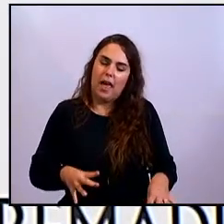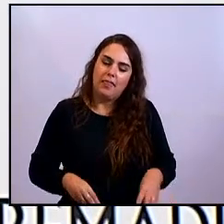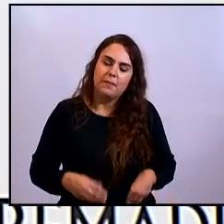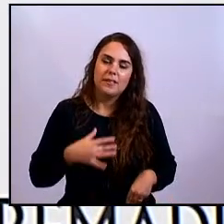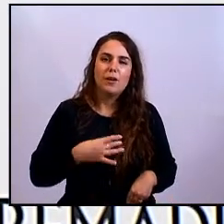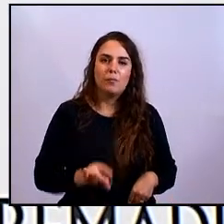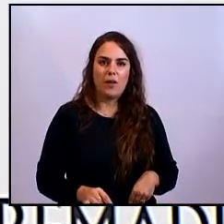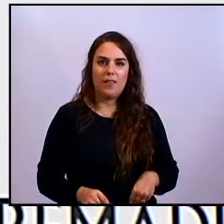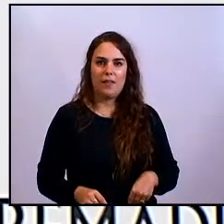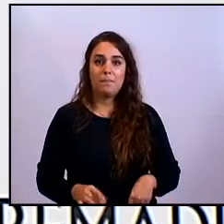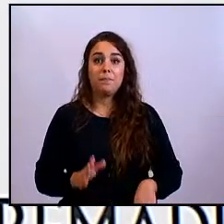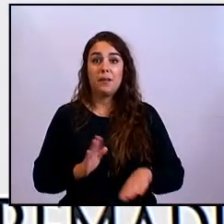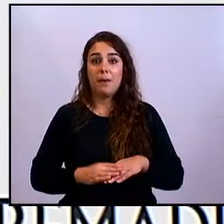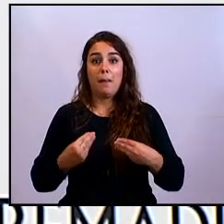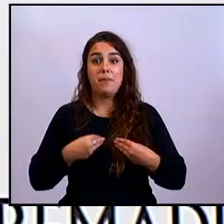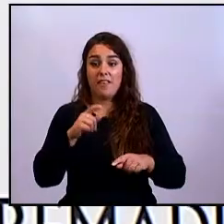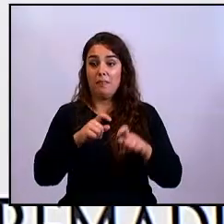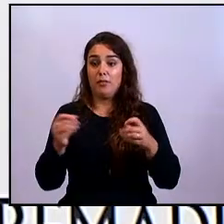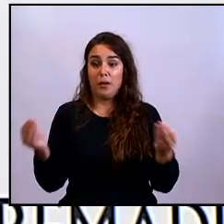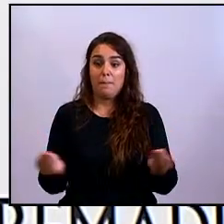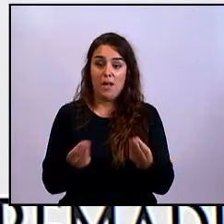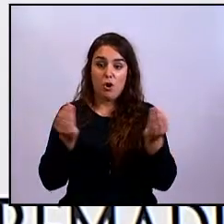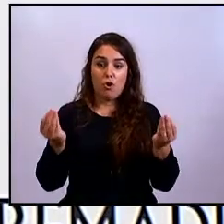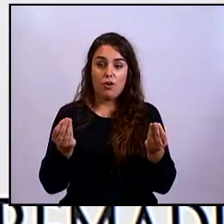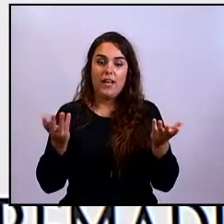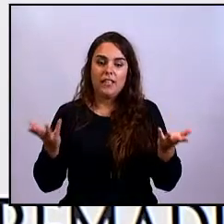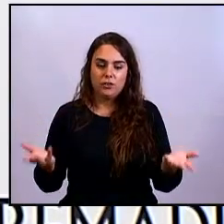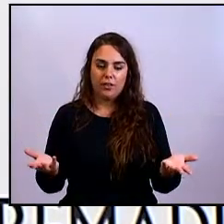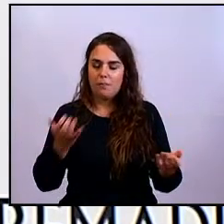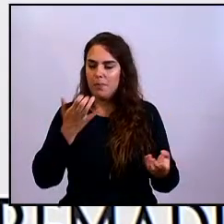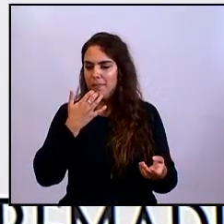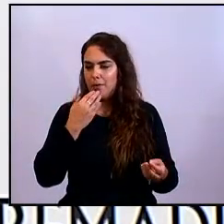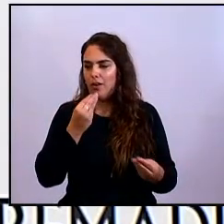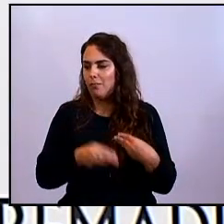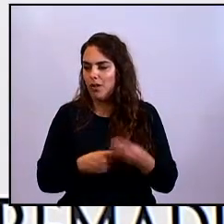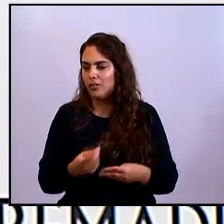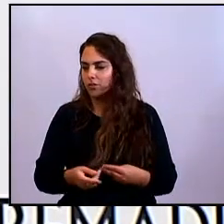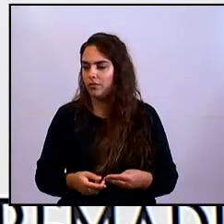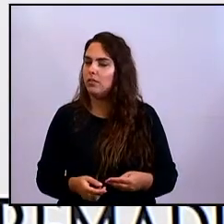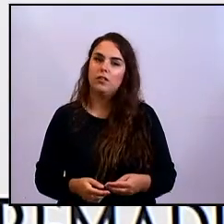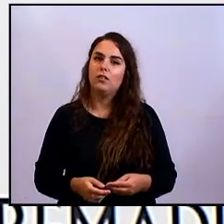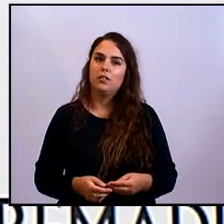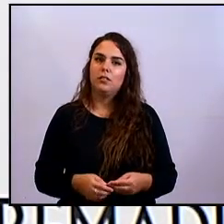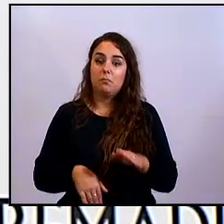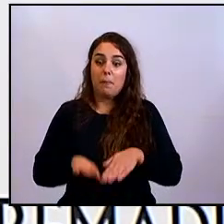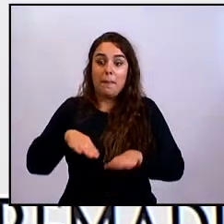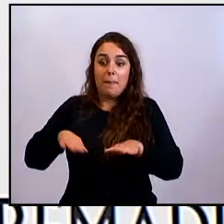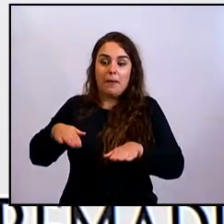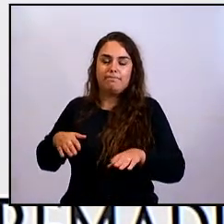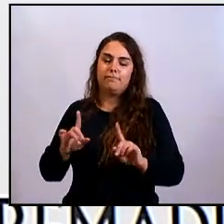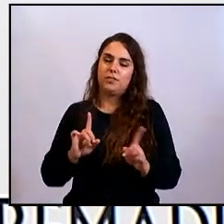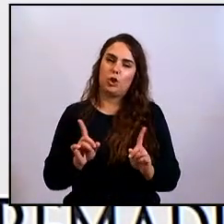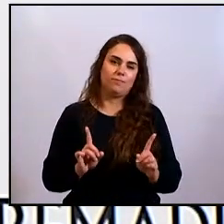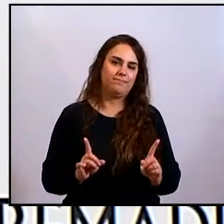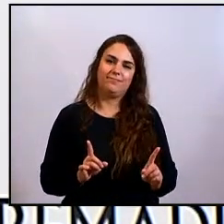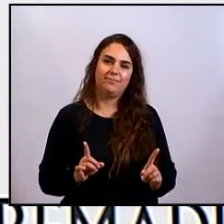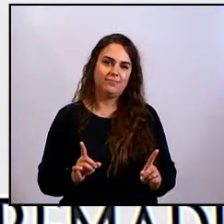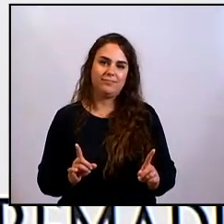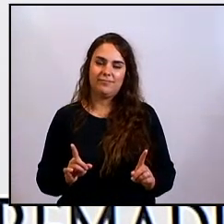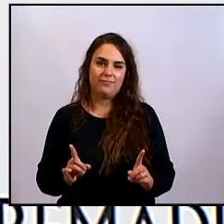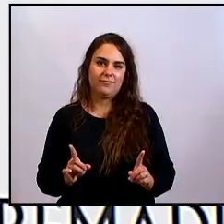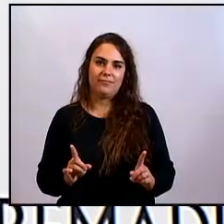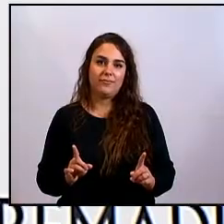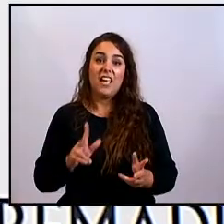y que mejoraban la vida de la gente. Lo que no hemos hecho es dar pasos hacia detrás. No hemos